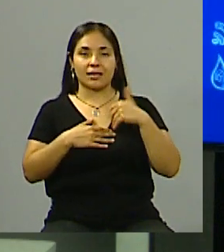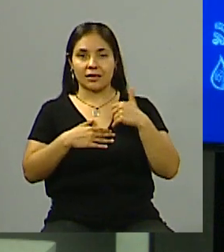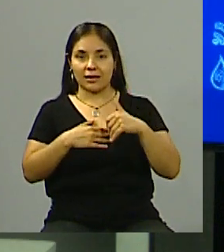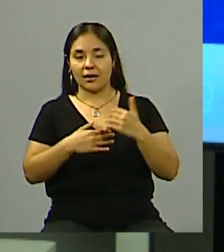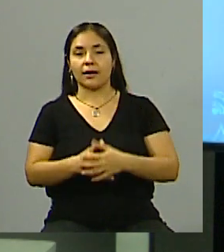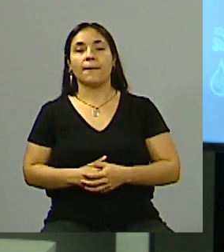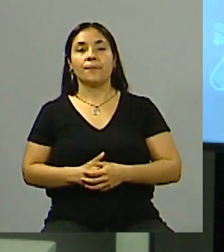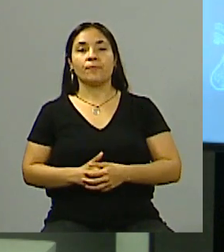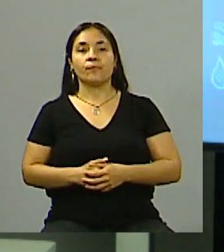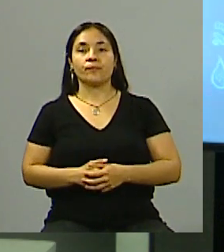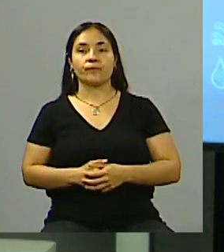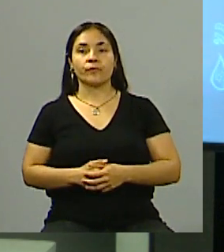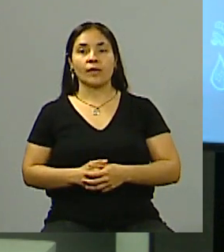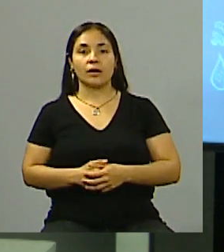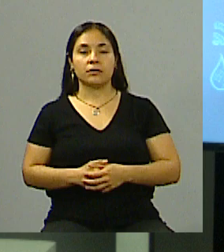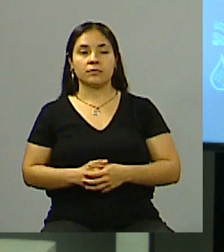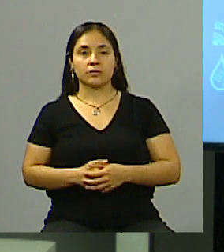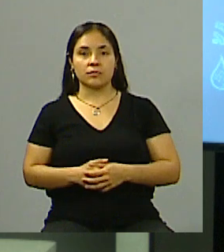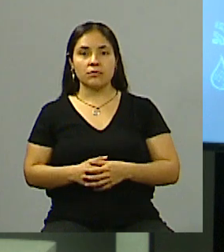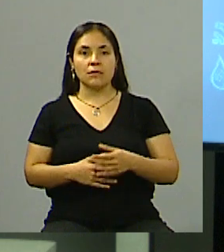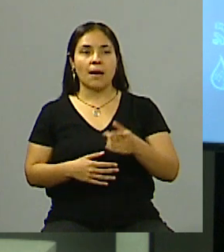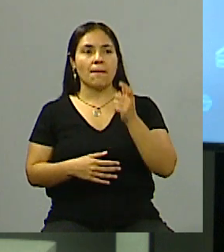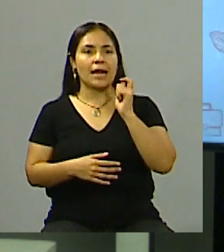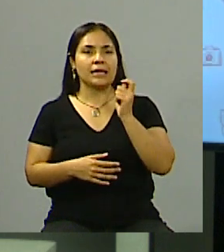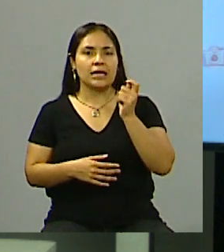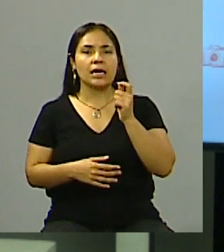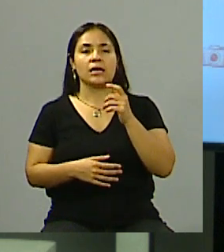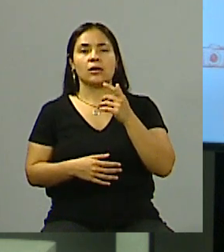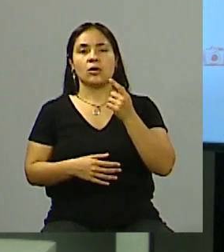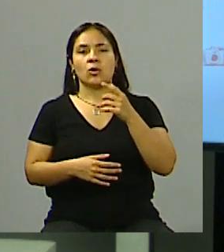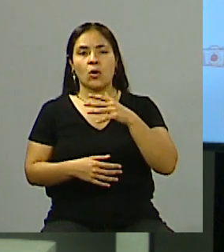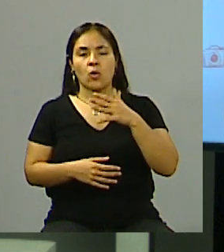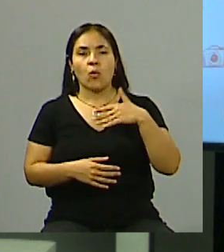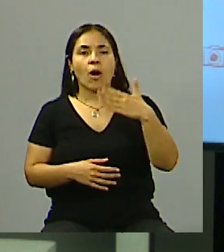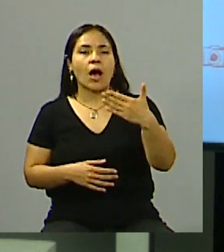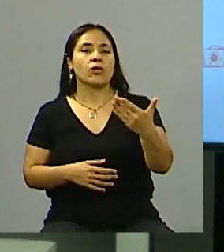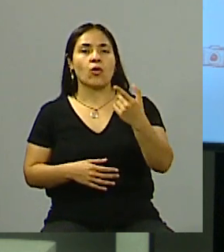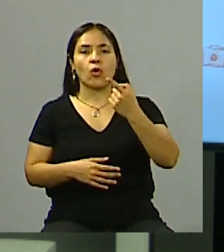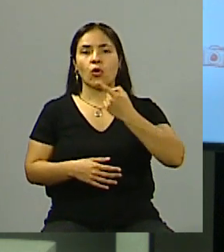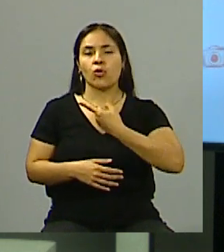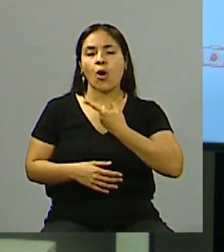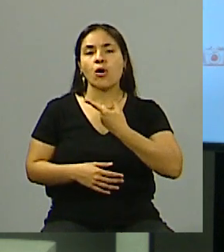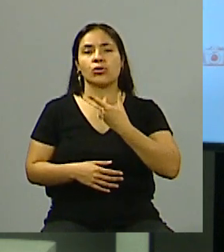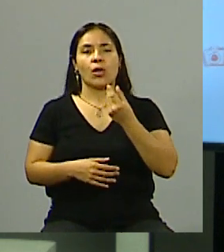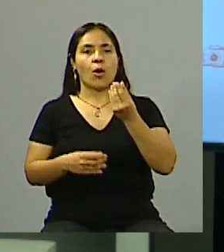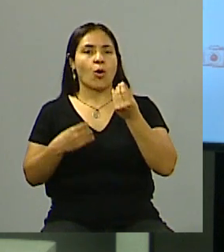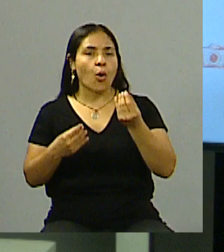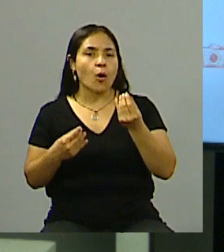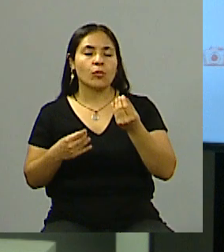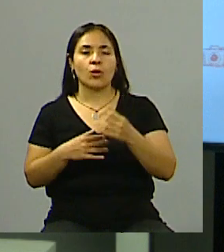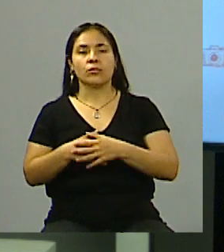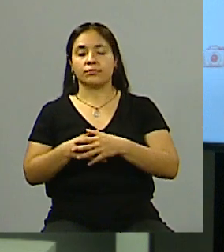¿Para quiénes, cuándo, dónde y cómo? ¿Cómo es que surge este nombre y el informe que llevaron